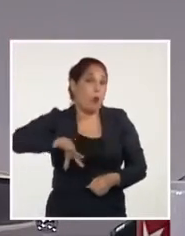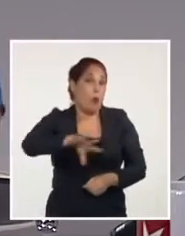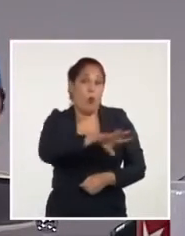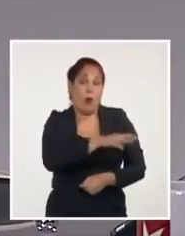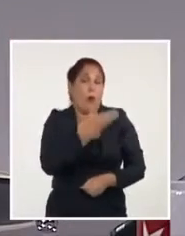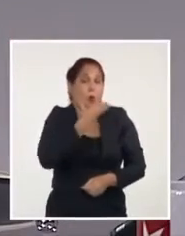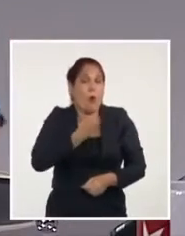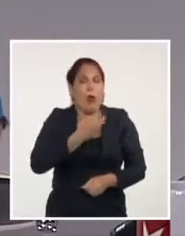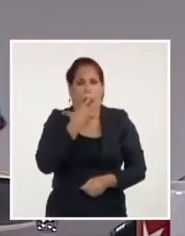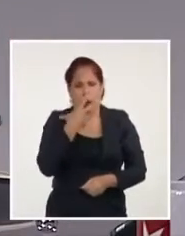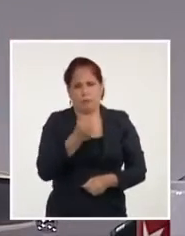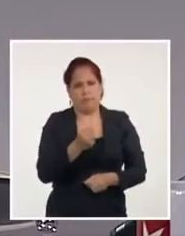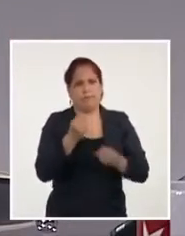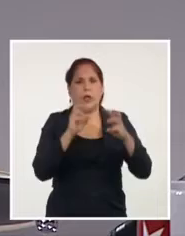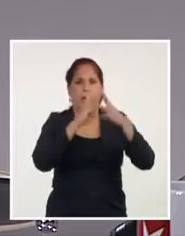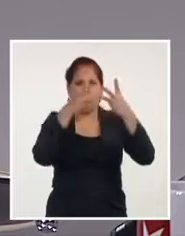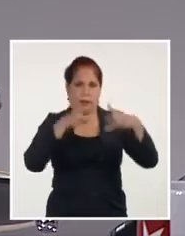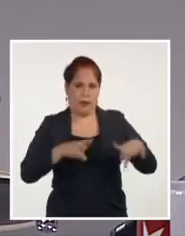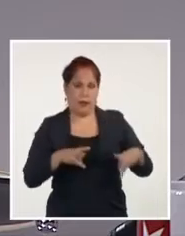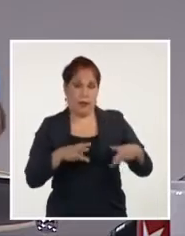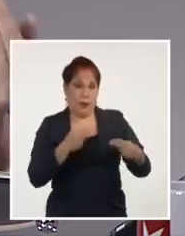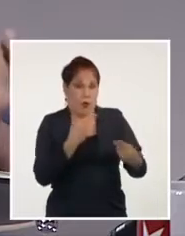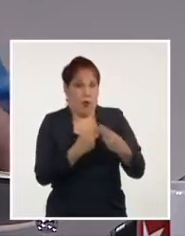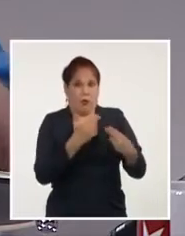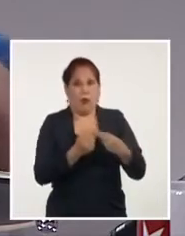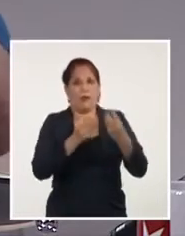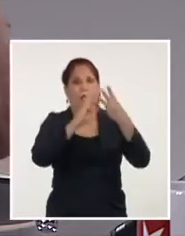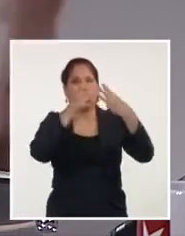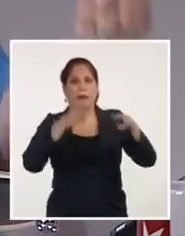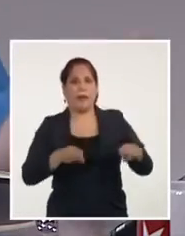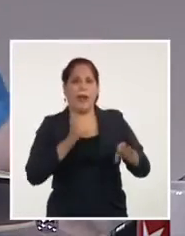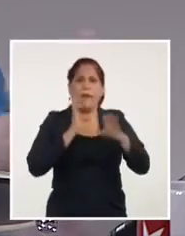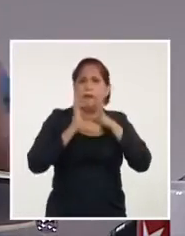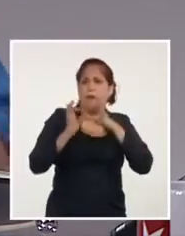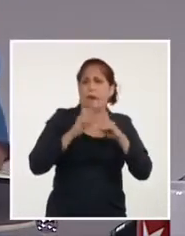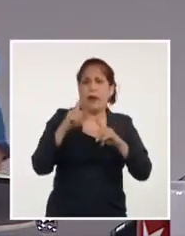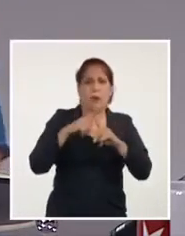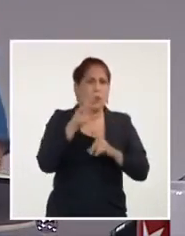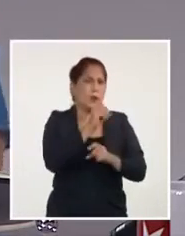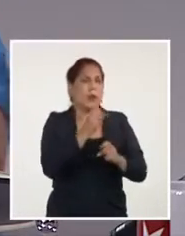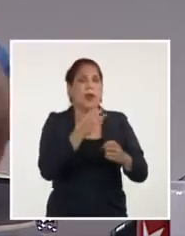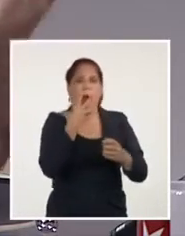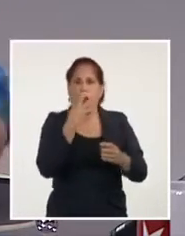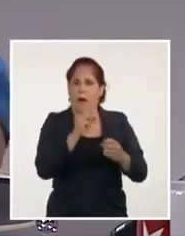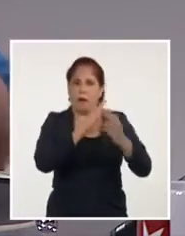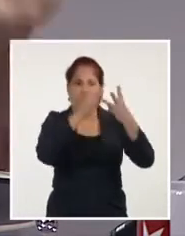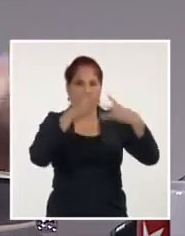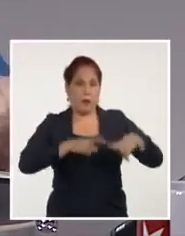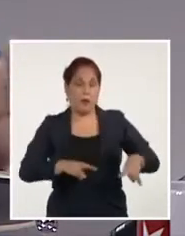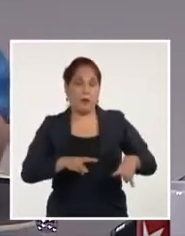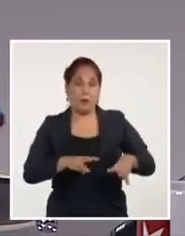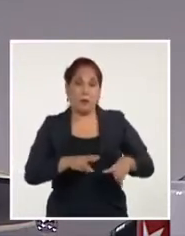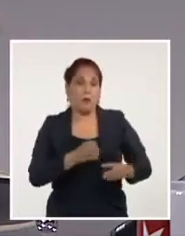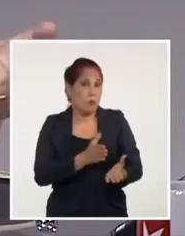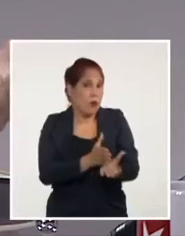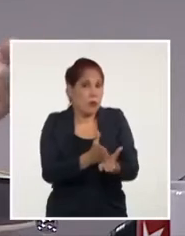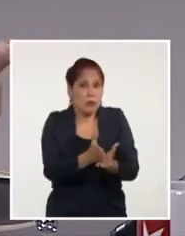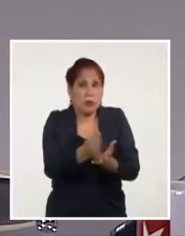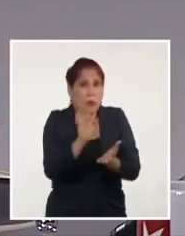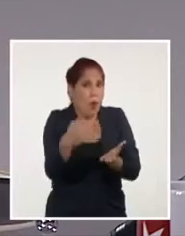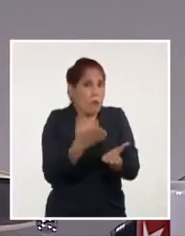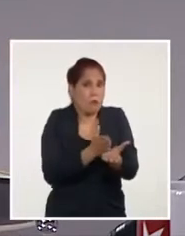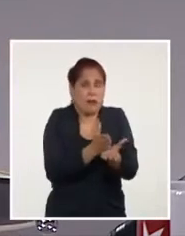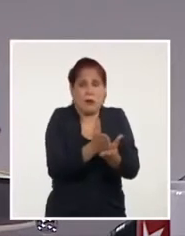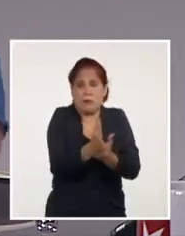jóvenes, que sus relaciones de confianza, su vida, la internet es como tan cotidiano y tan excepcional como un